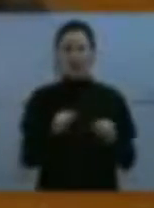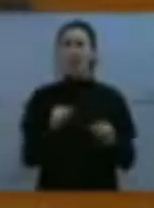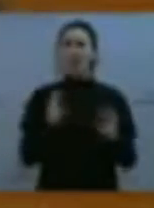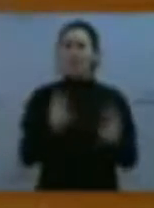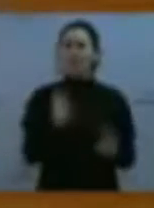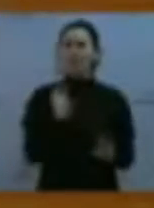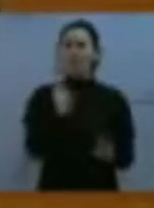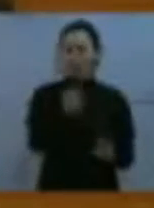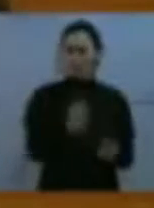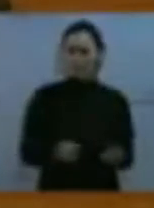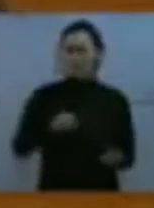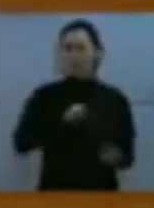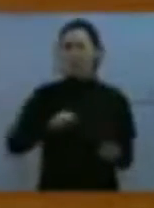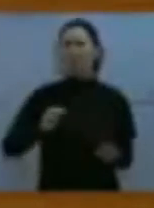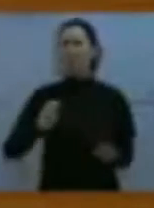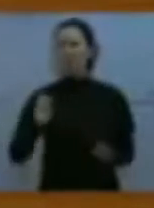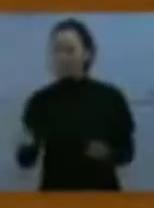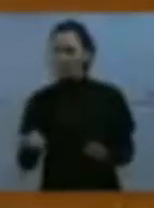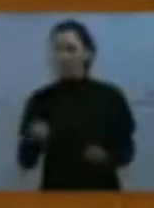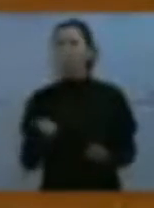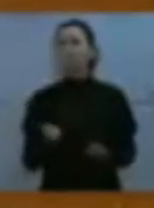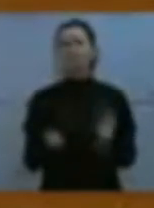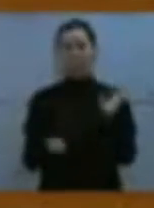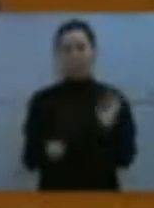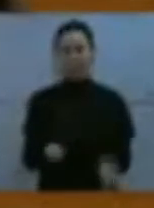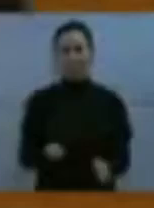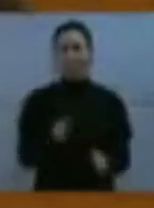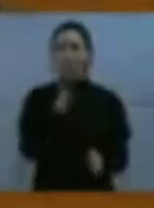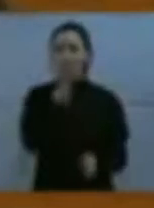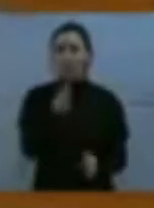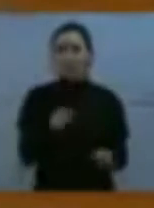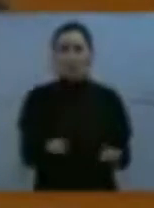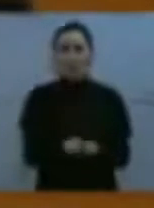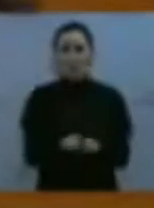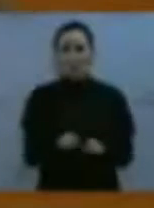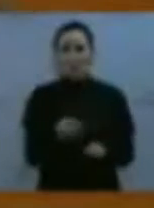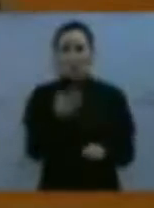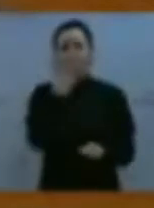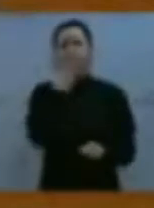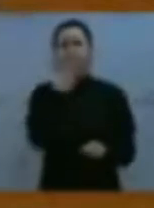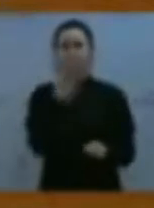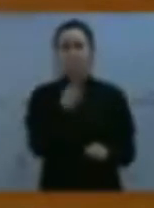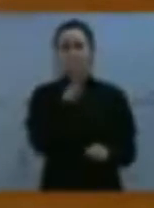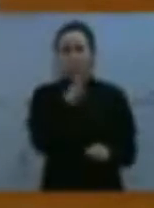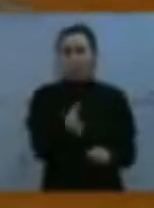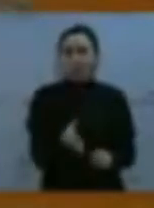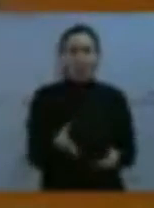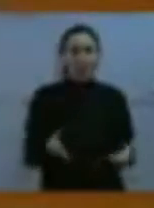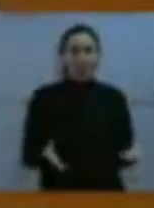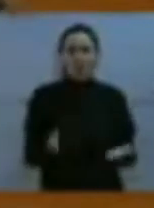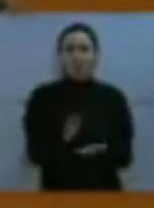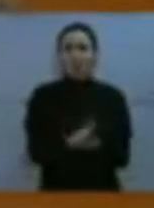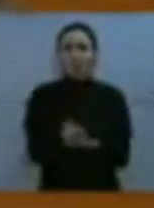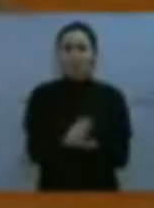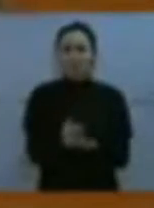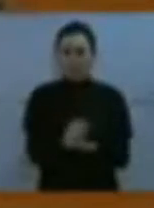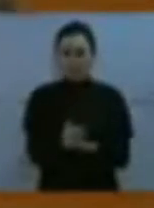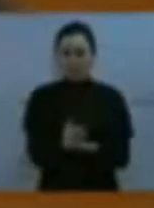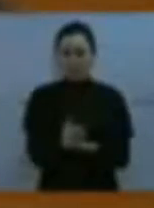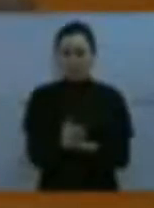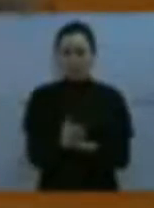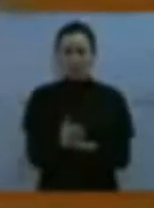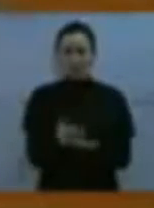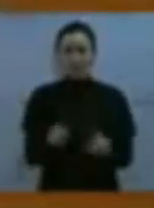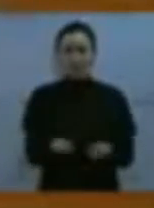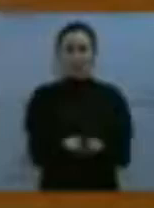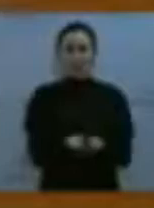disparate que suponía la figura internacional de un relator, como si se tratase de dos países en litigio, de dos países en guerra o de dos